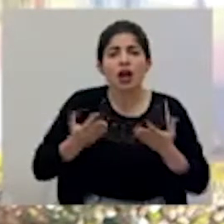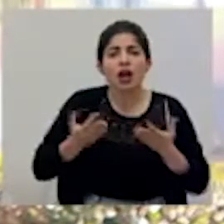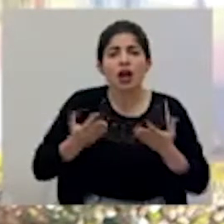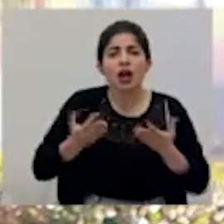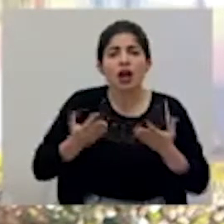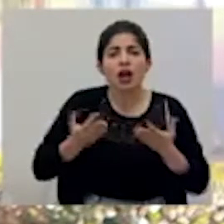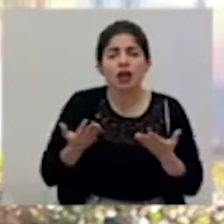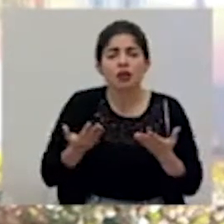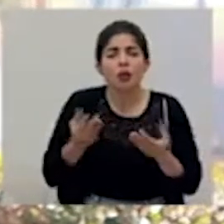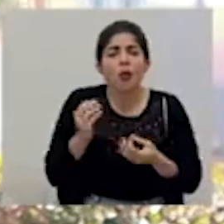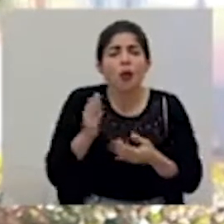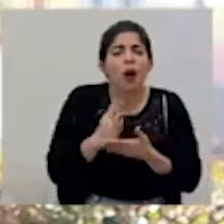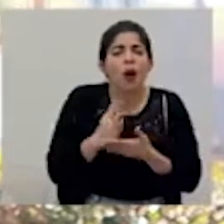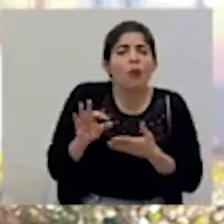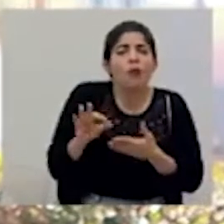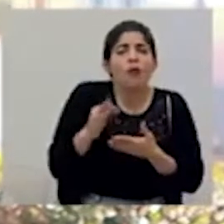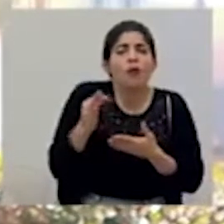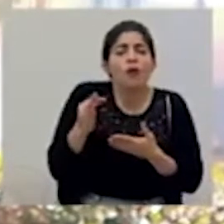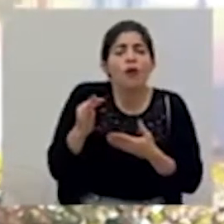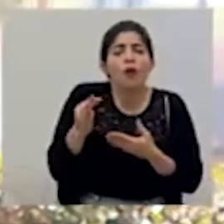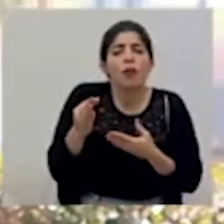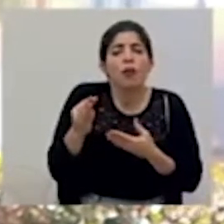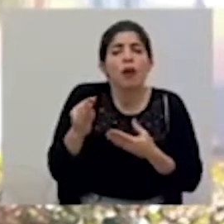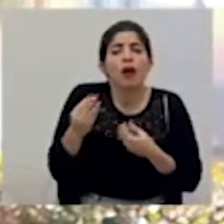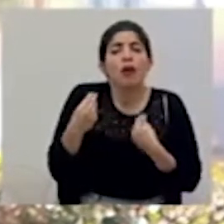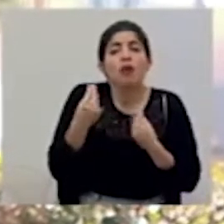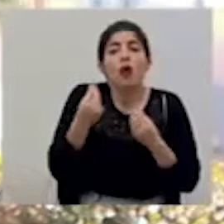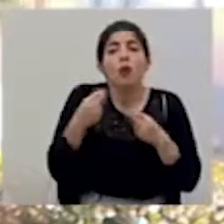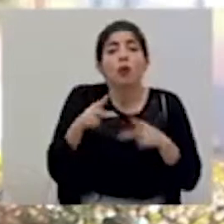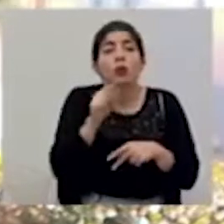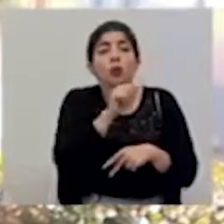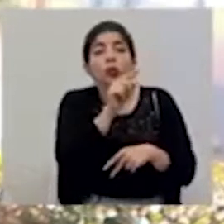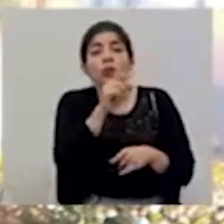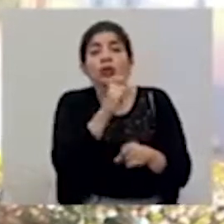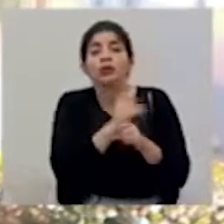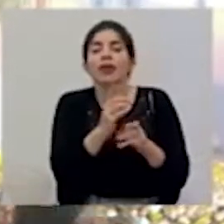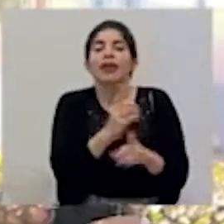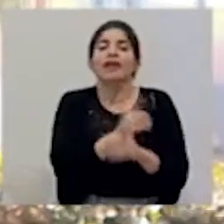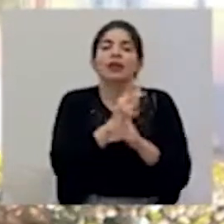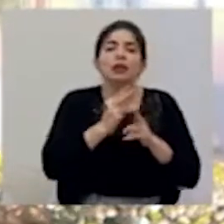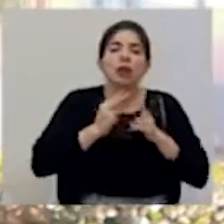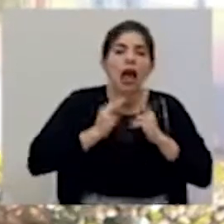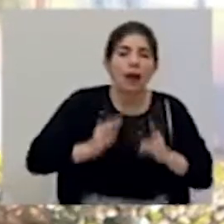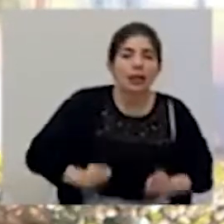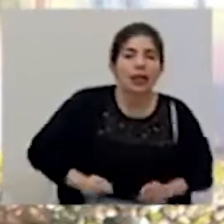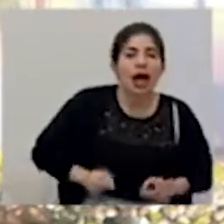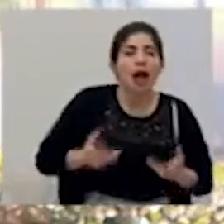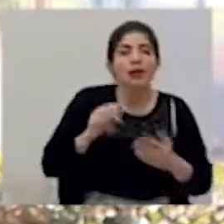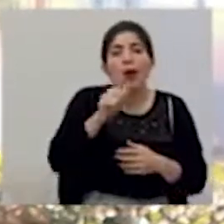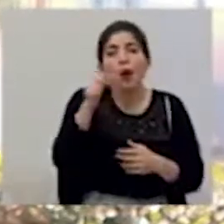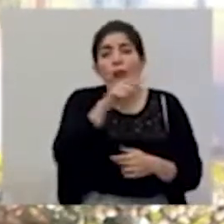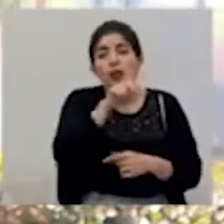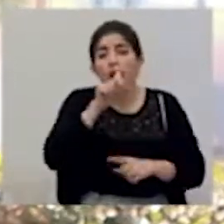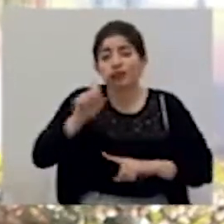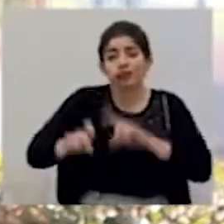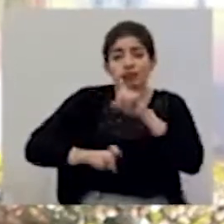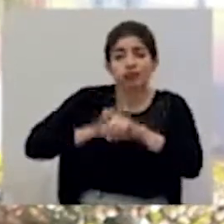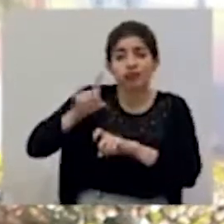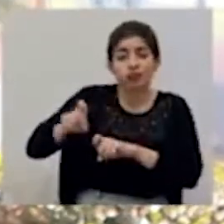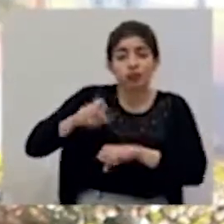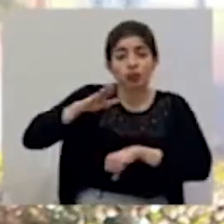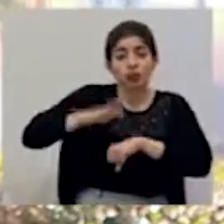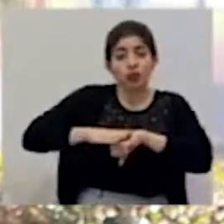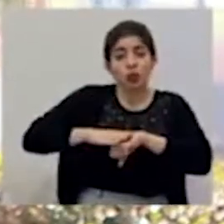manera permitan que las entidades como Defensoría de los Habitantes y otras que han hecho la consulta pertinente con